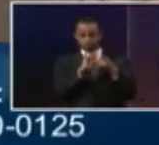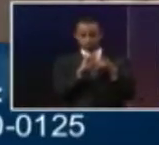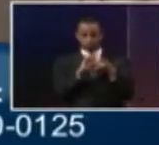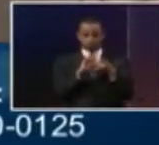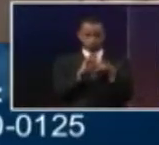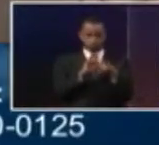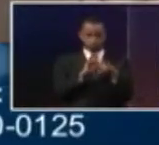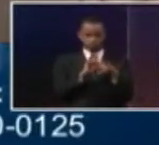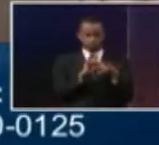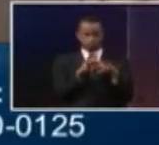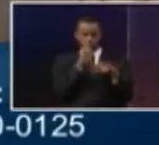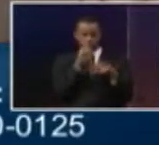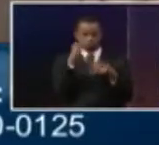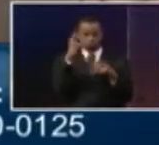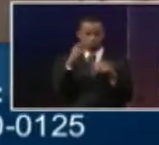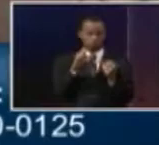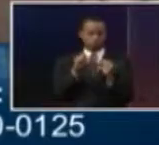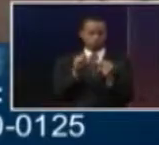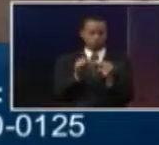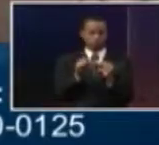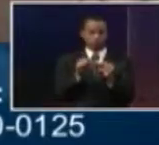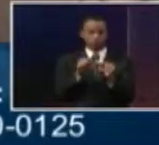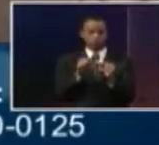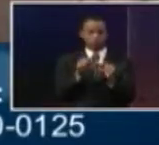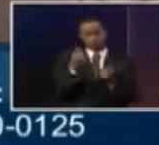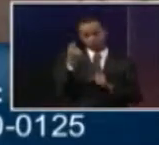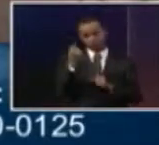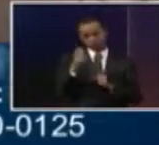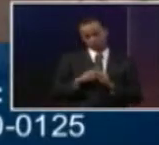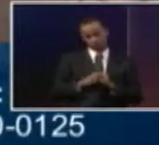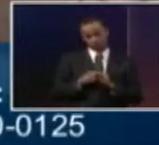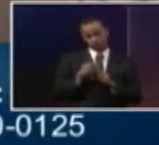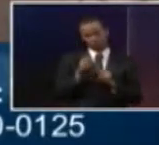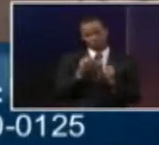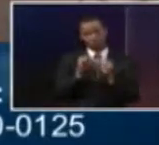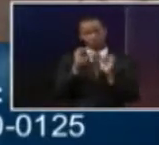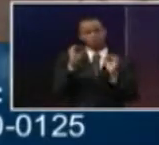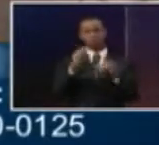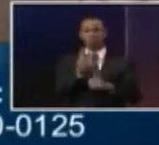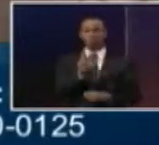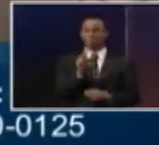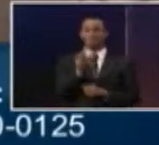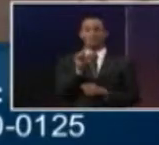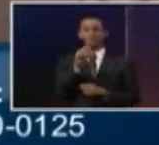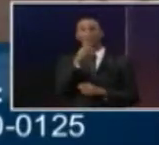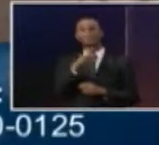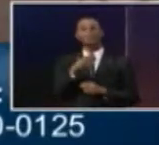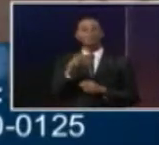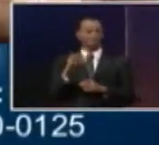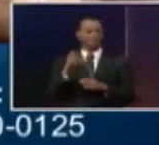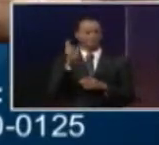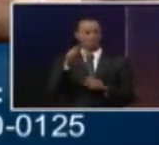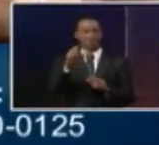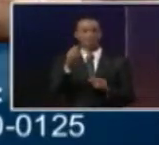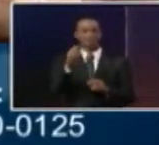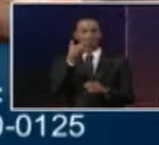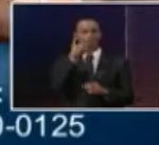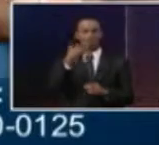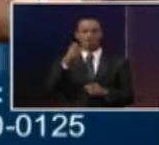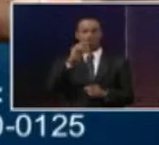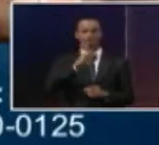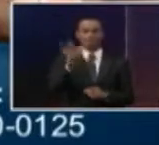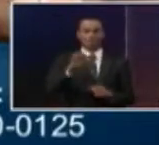tiene un porqué, entonces mejor y terminarlo el celular y diciendo, el 31 de diciembre. De buena manera, apaga sin el celular insultarse. El 31. Pero ¿y por qué hay que